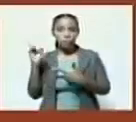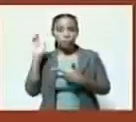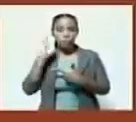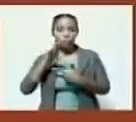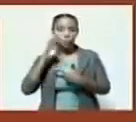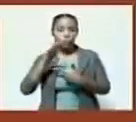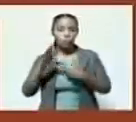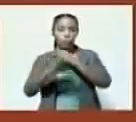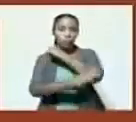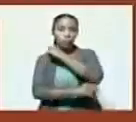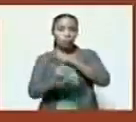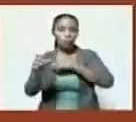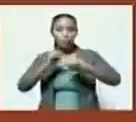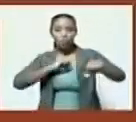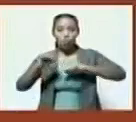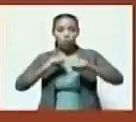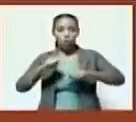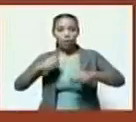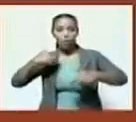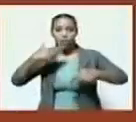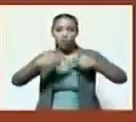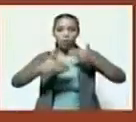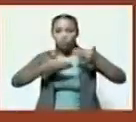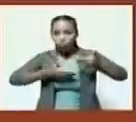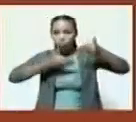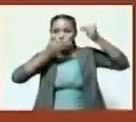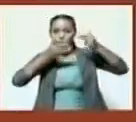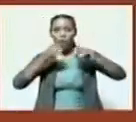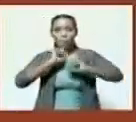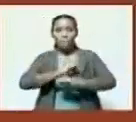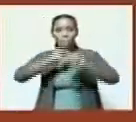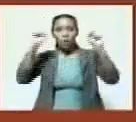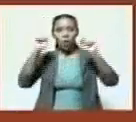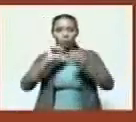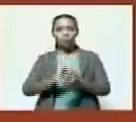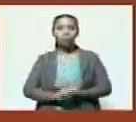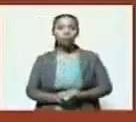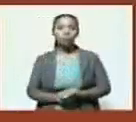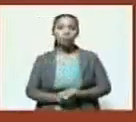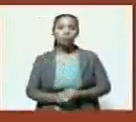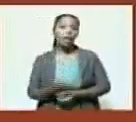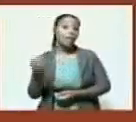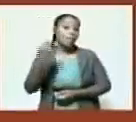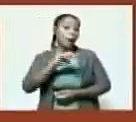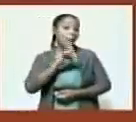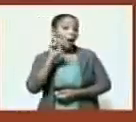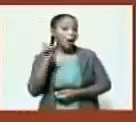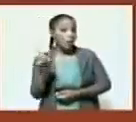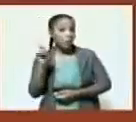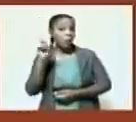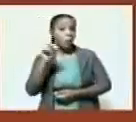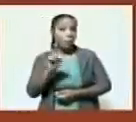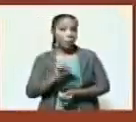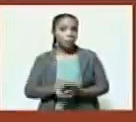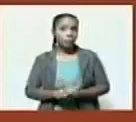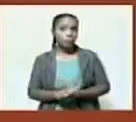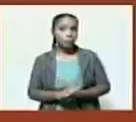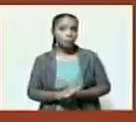criminales acciones de terrorismo a través de explosivos, y además de eso han sido